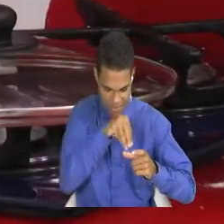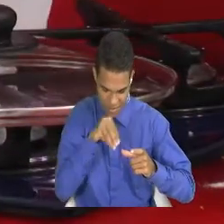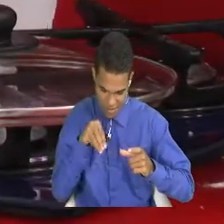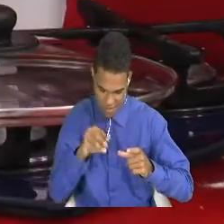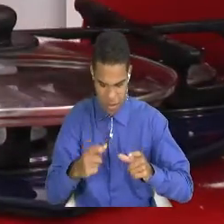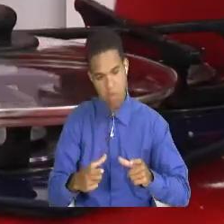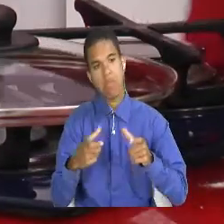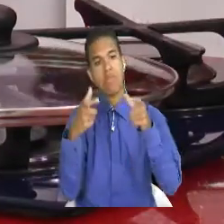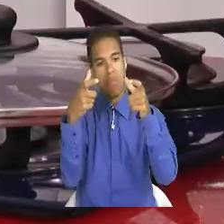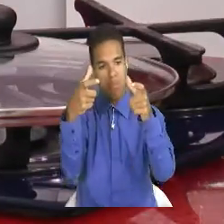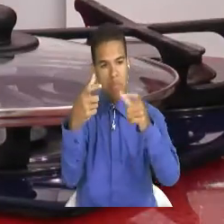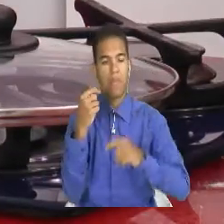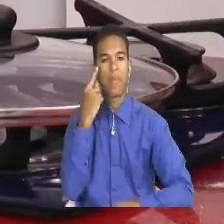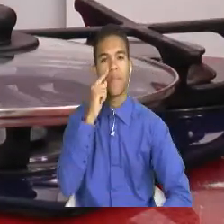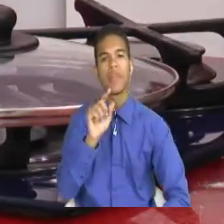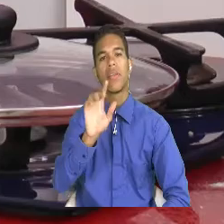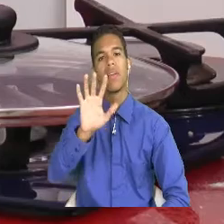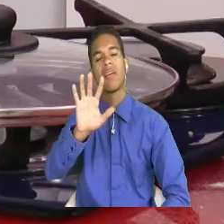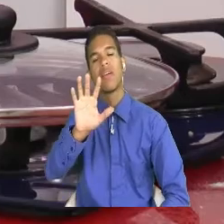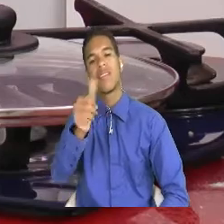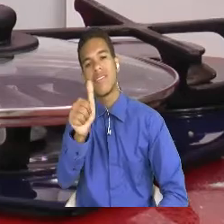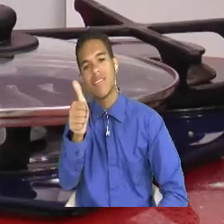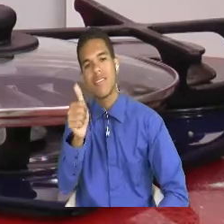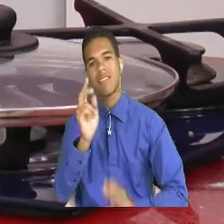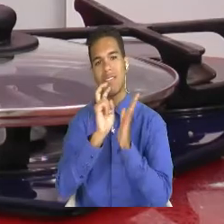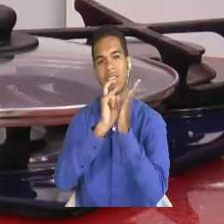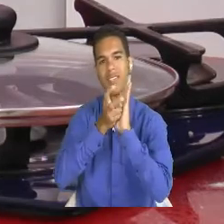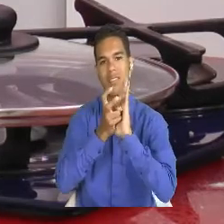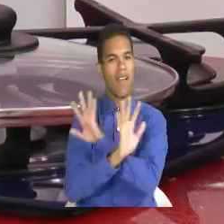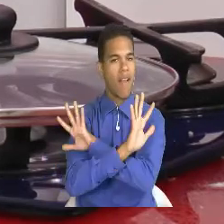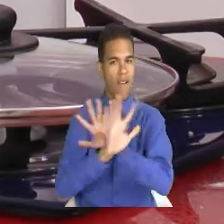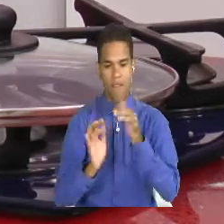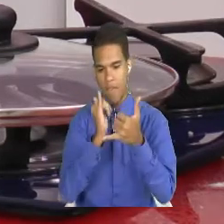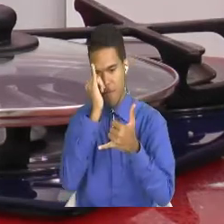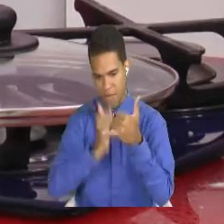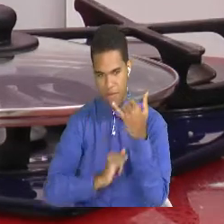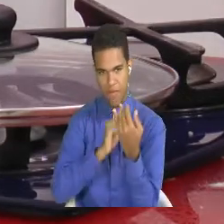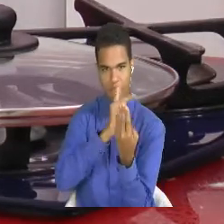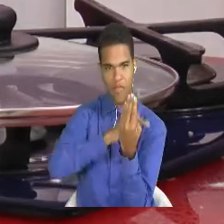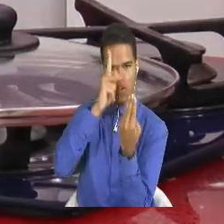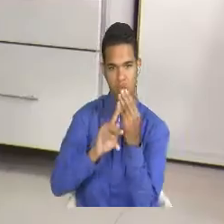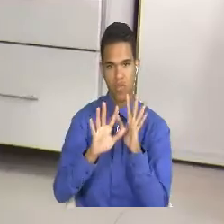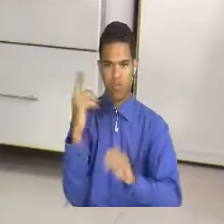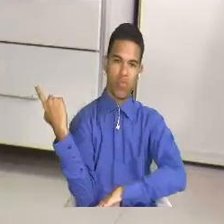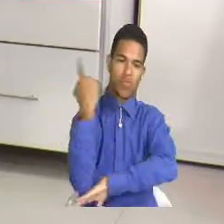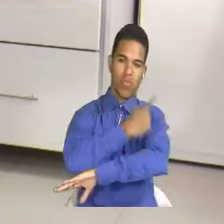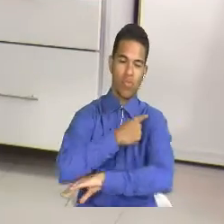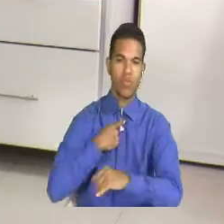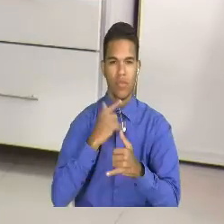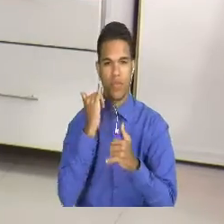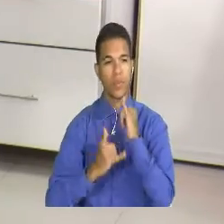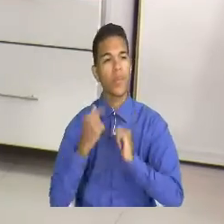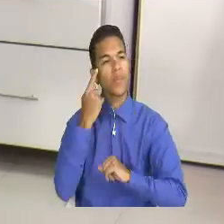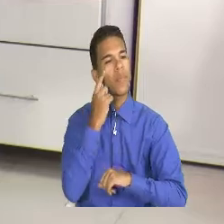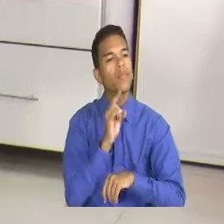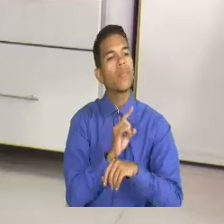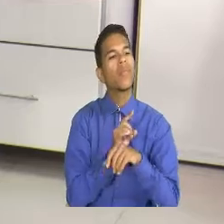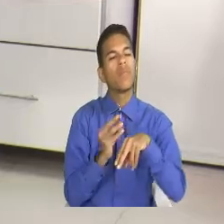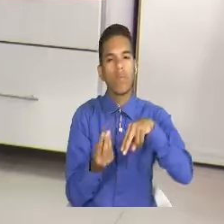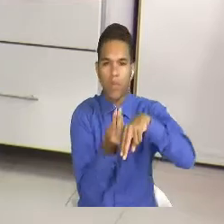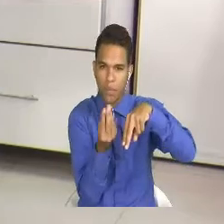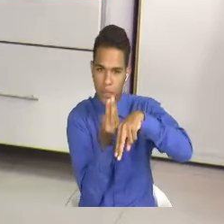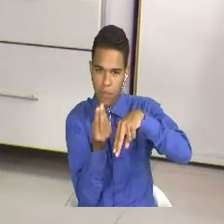Tenemos 10 segunditos para que podamos ya finalizar con nuestro programa en esta emisión de hoy. Vamos a utilizar esta tablita, bandejita.